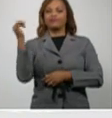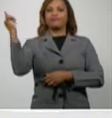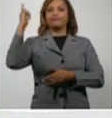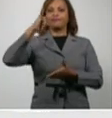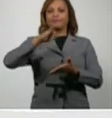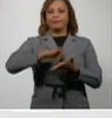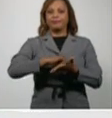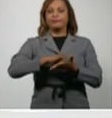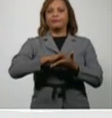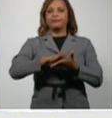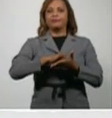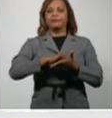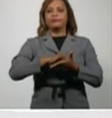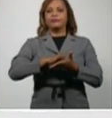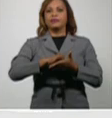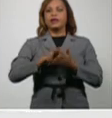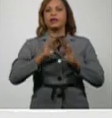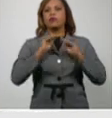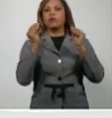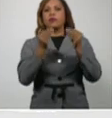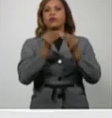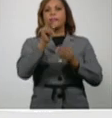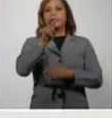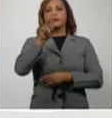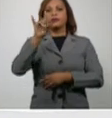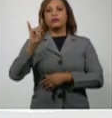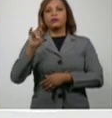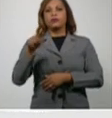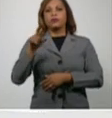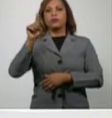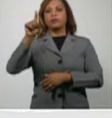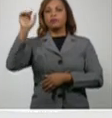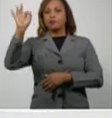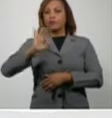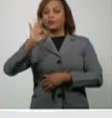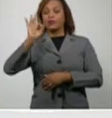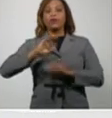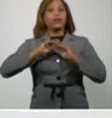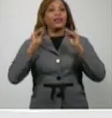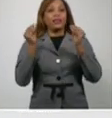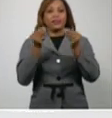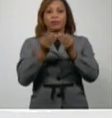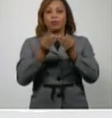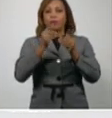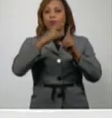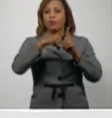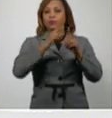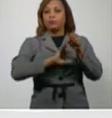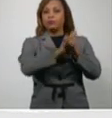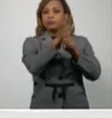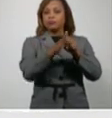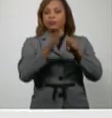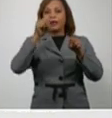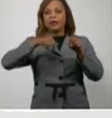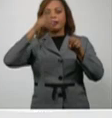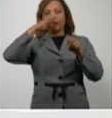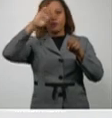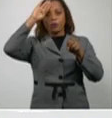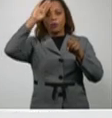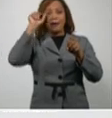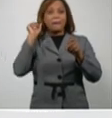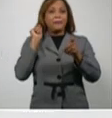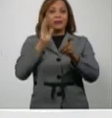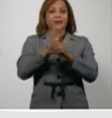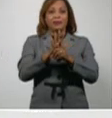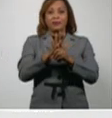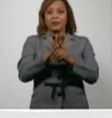el acumulado, pues el 29,1% de todos los casos diagnosticados en Cuba desde el 1 de